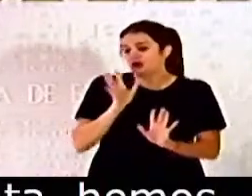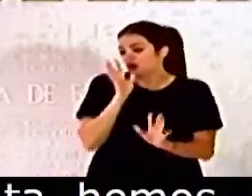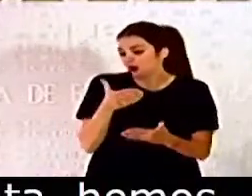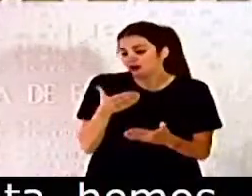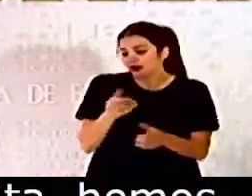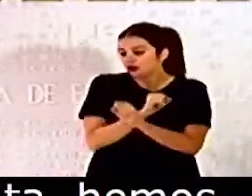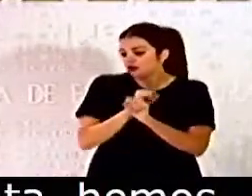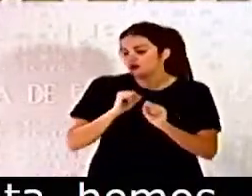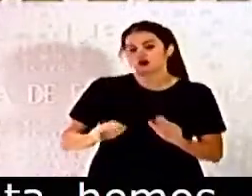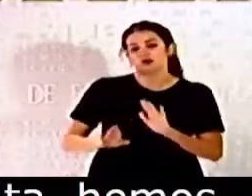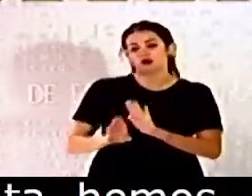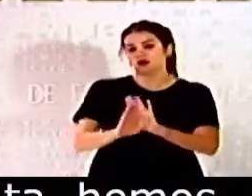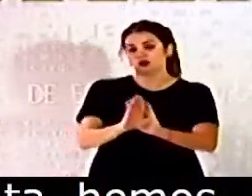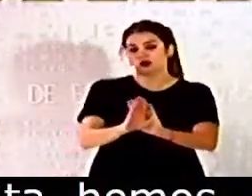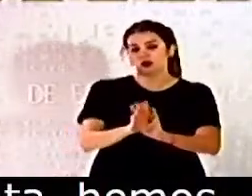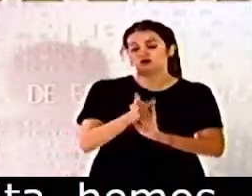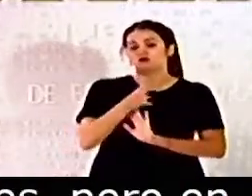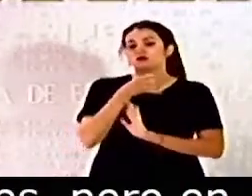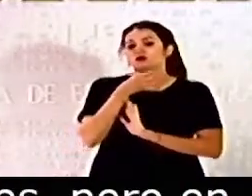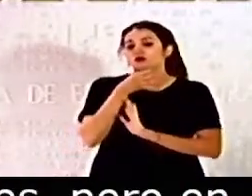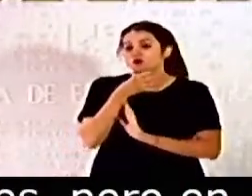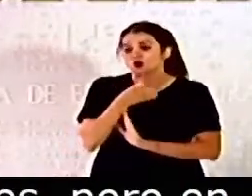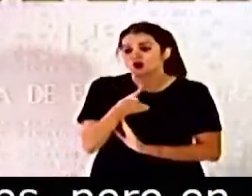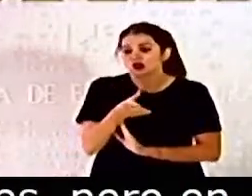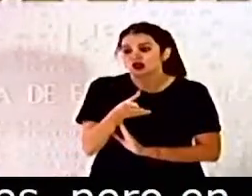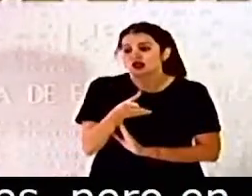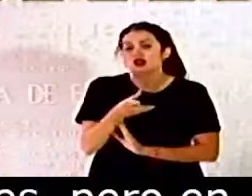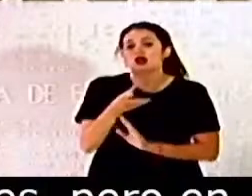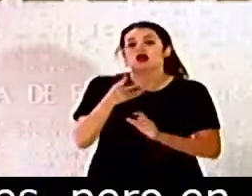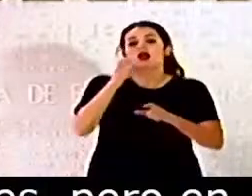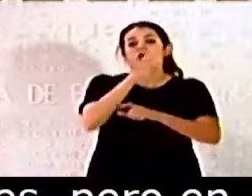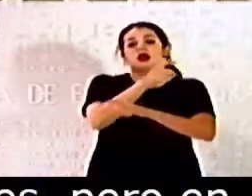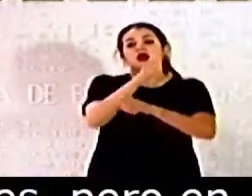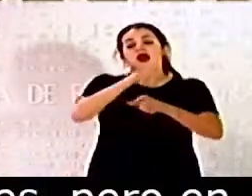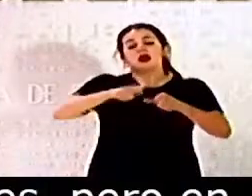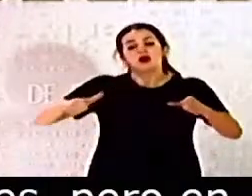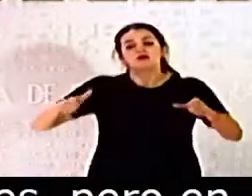mantengamos, porque ya está en riesgo una parte importante de la salud de la población.